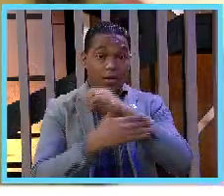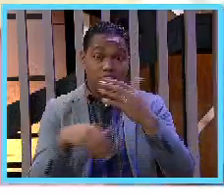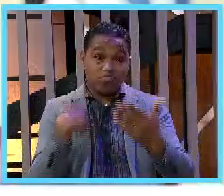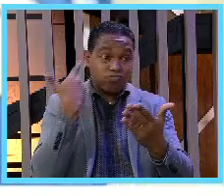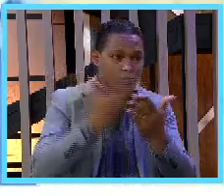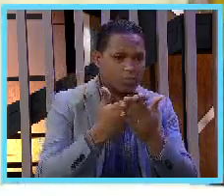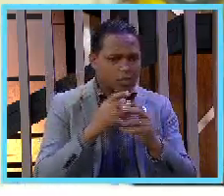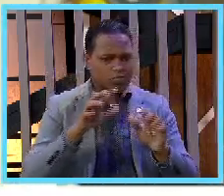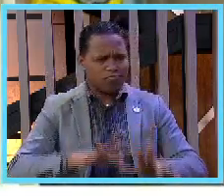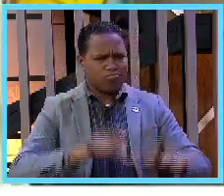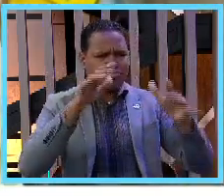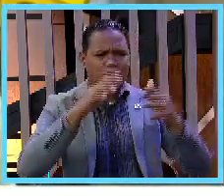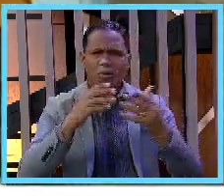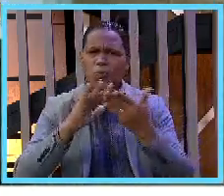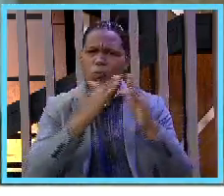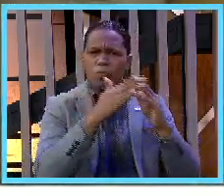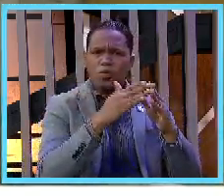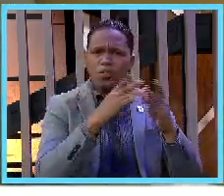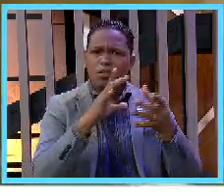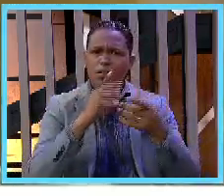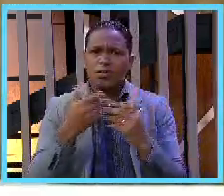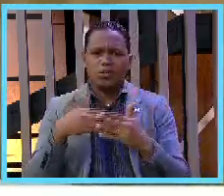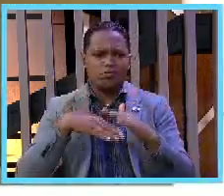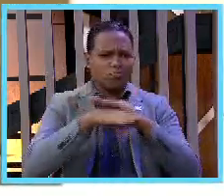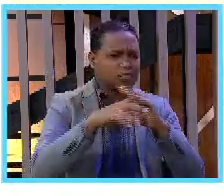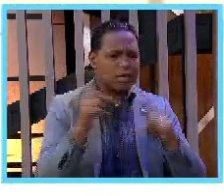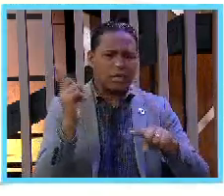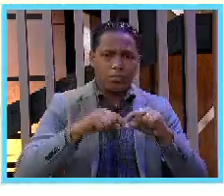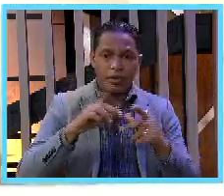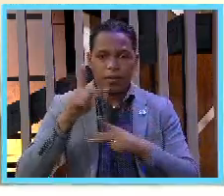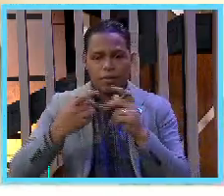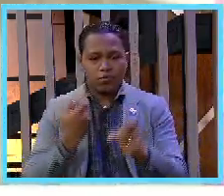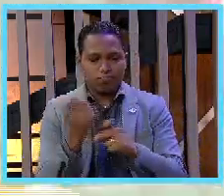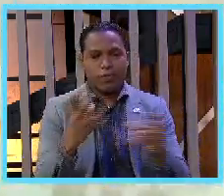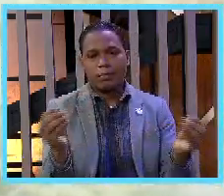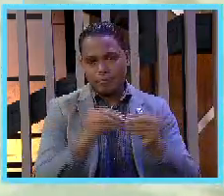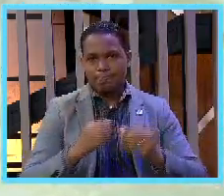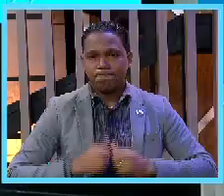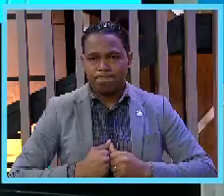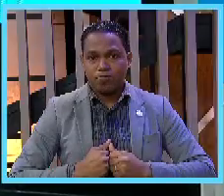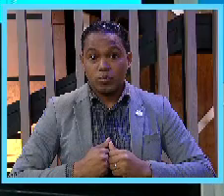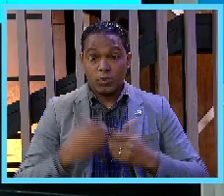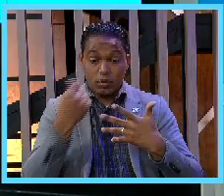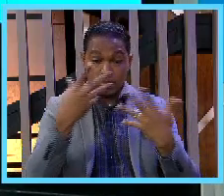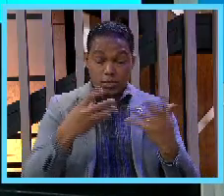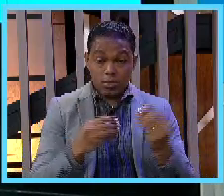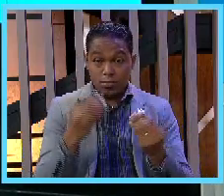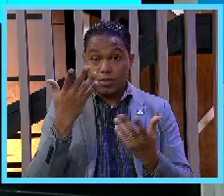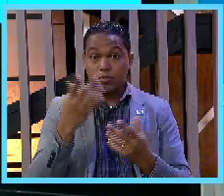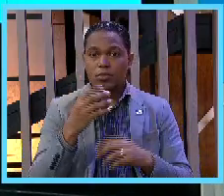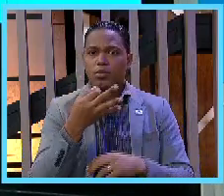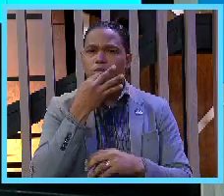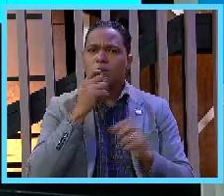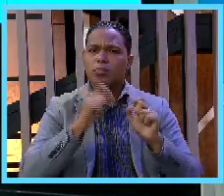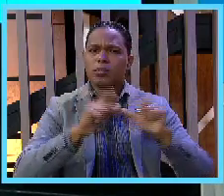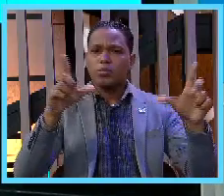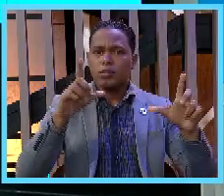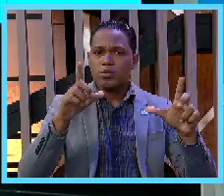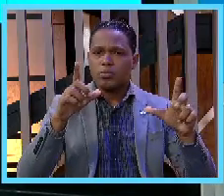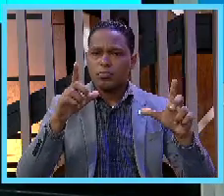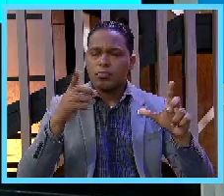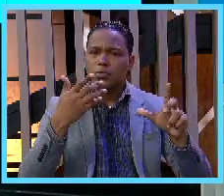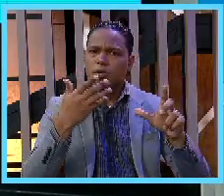también comunidades incomunicadas y personas afectadas. Tendremos todos los detalles en nuestras emisiones, así que les